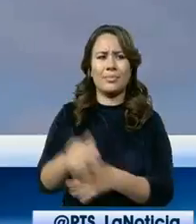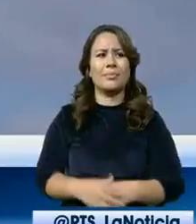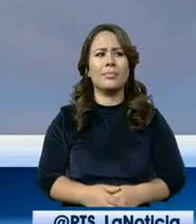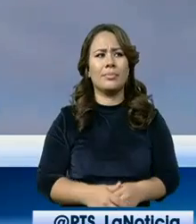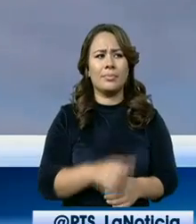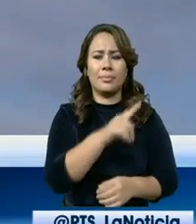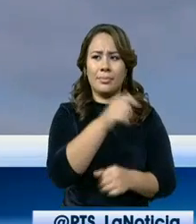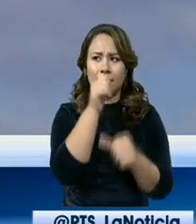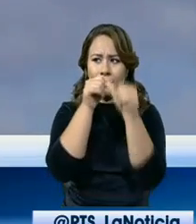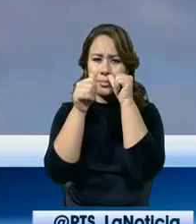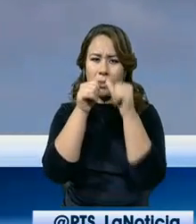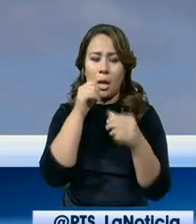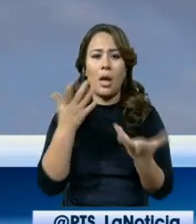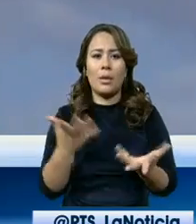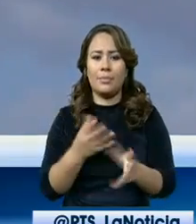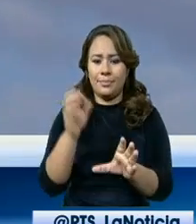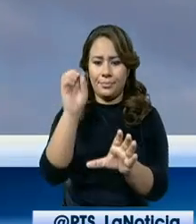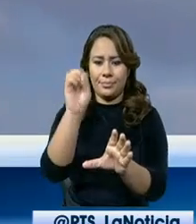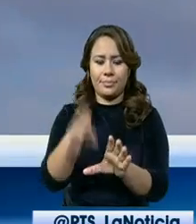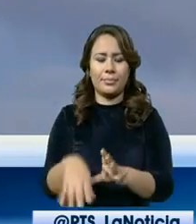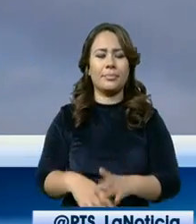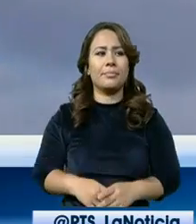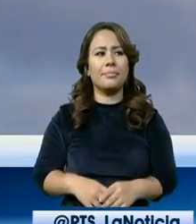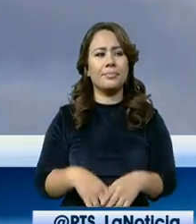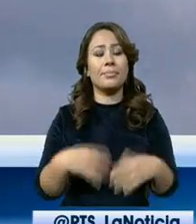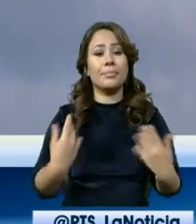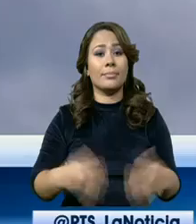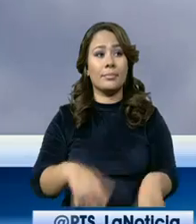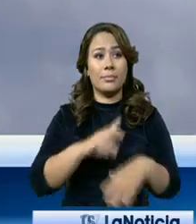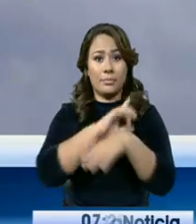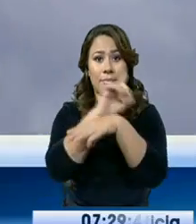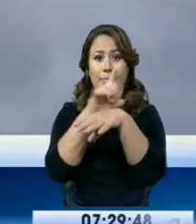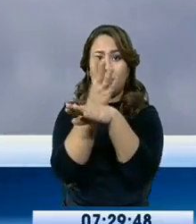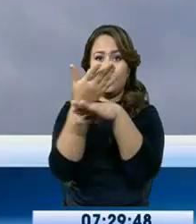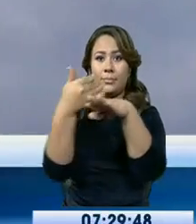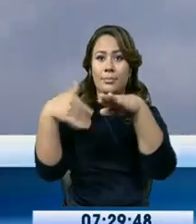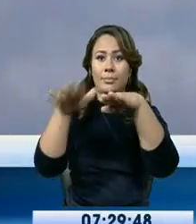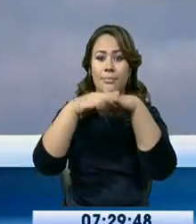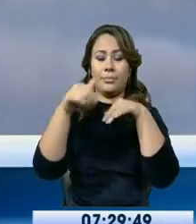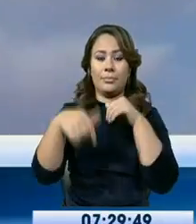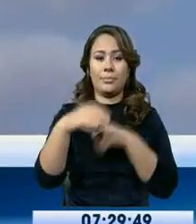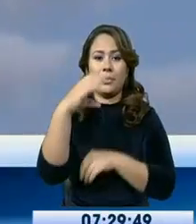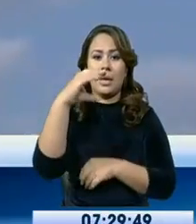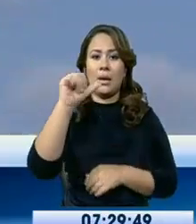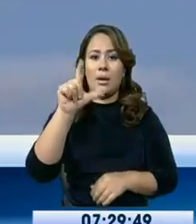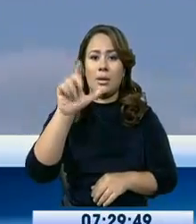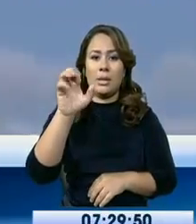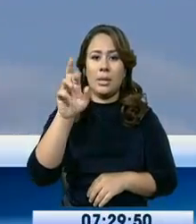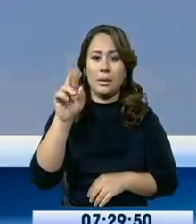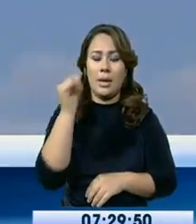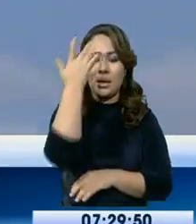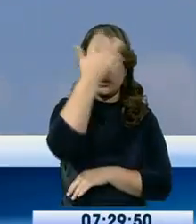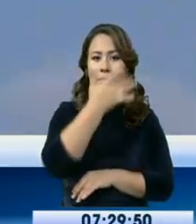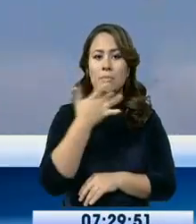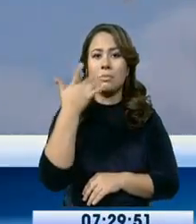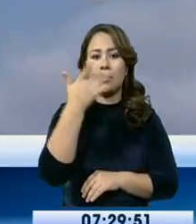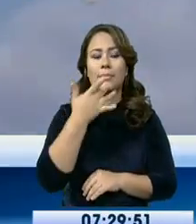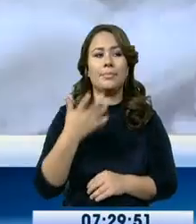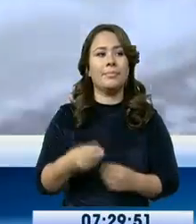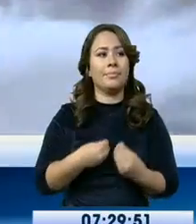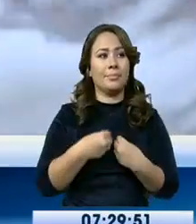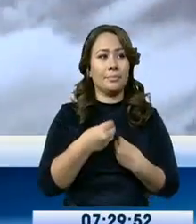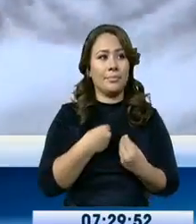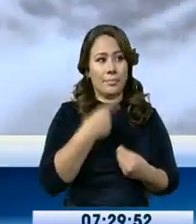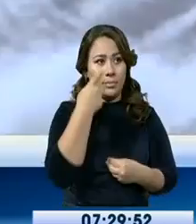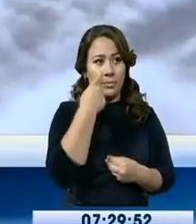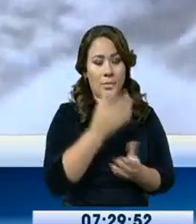El helicóptero naval despegó con las coordenadas entregadas, sobrevoló hasta el sector de Punta Galera en el cantón Huizne. En el agua ubicaron la fibra